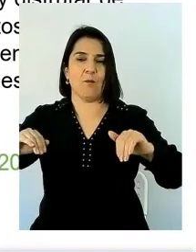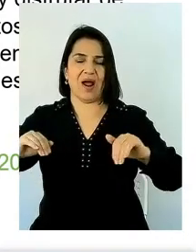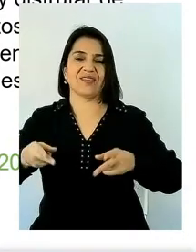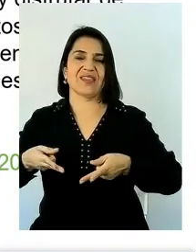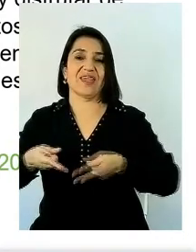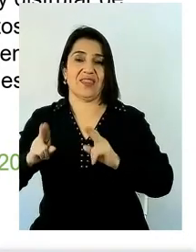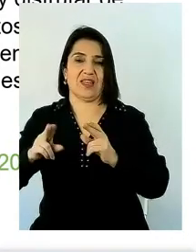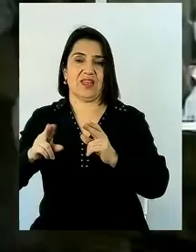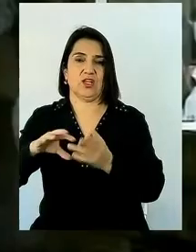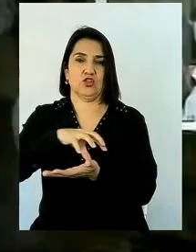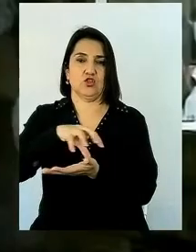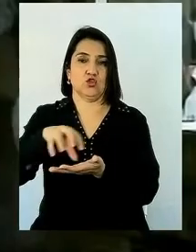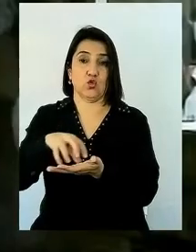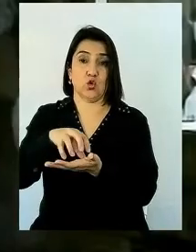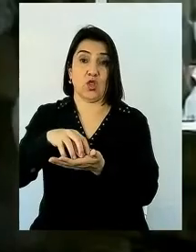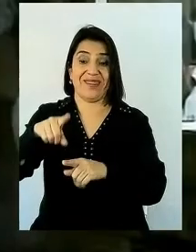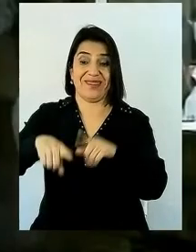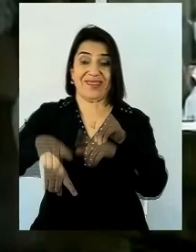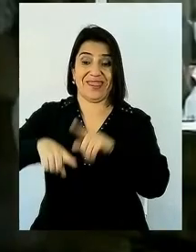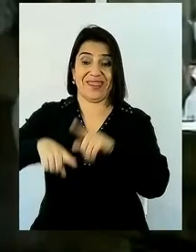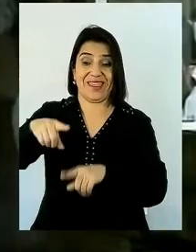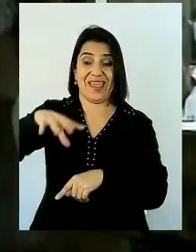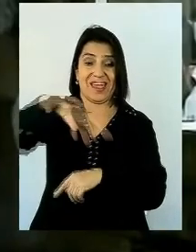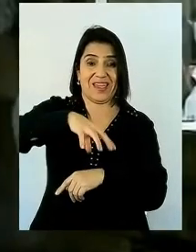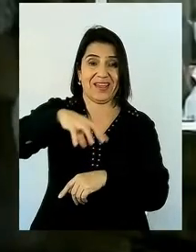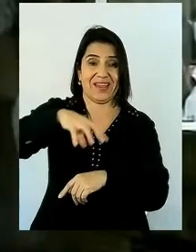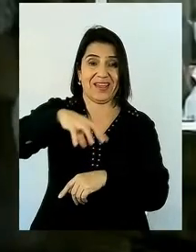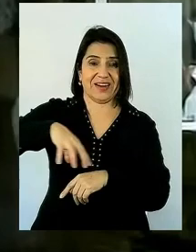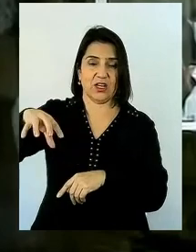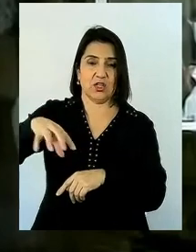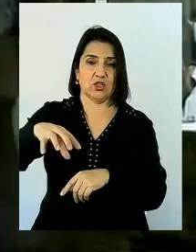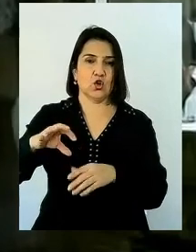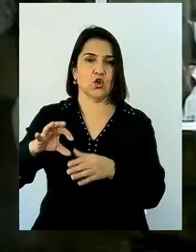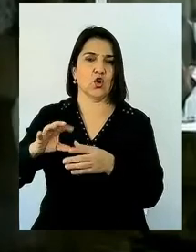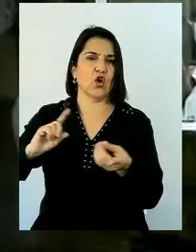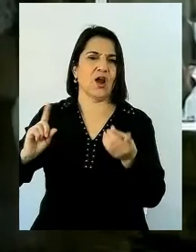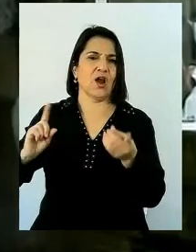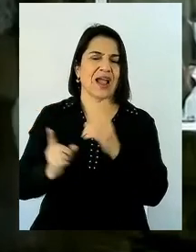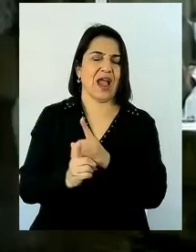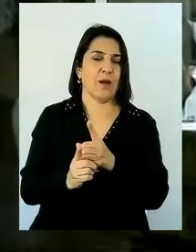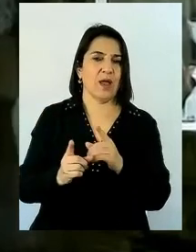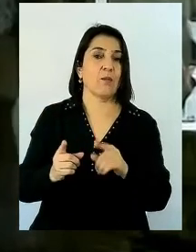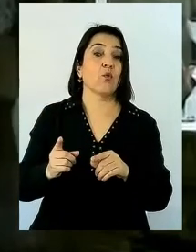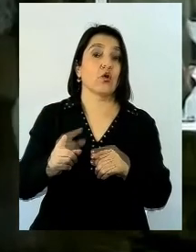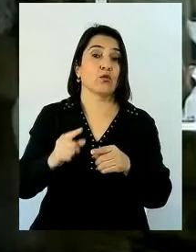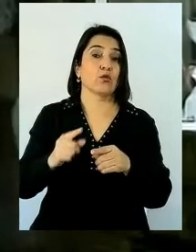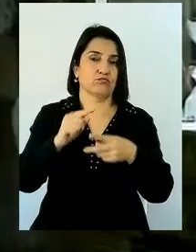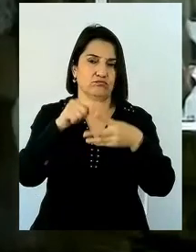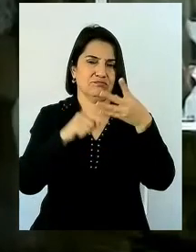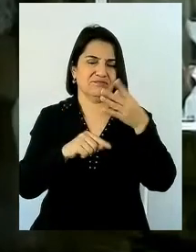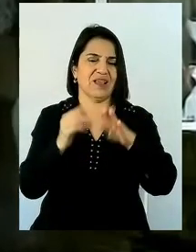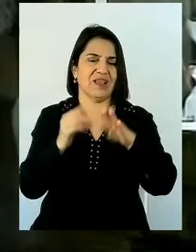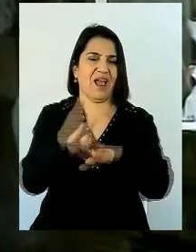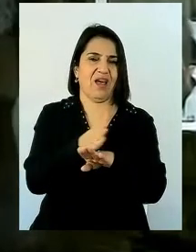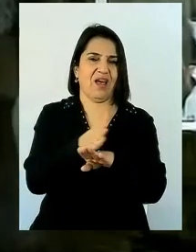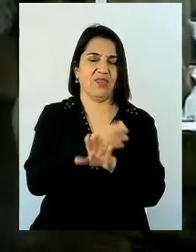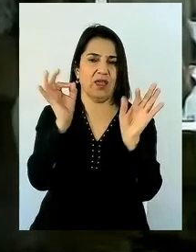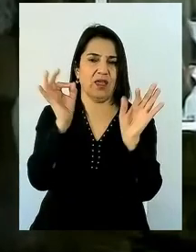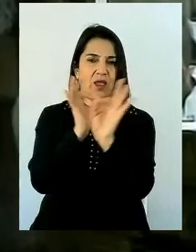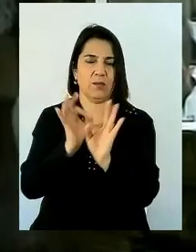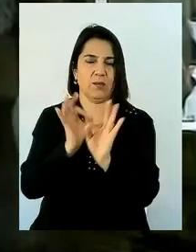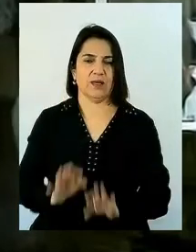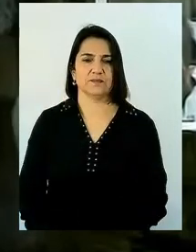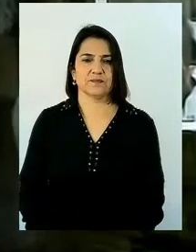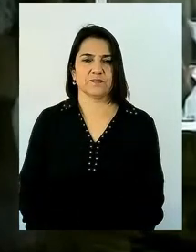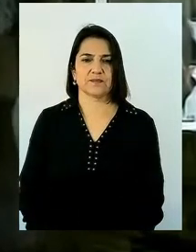por las condiciones que les explicaba anteriormente, y tomar el marco